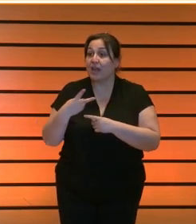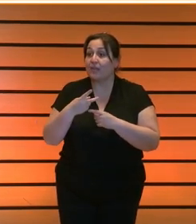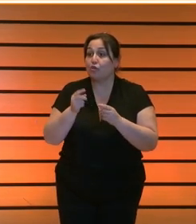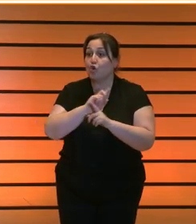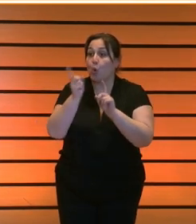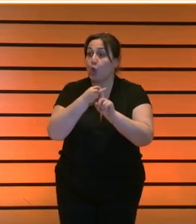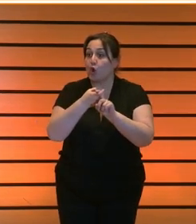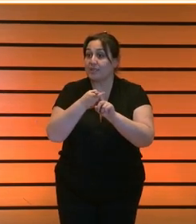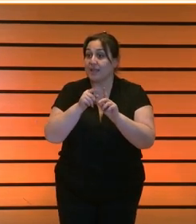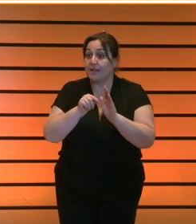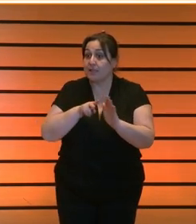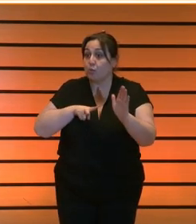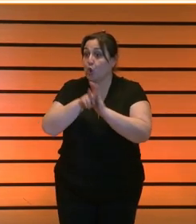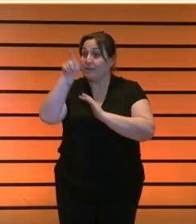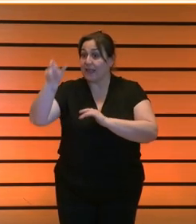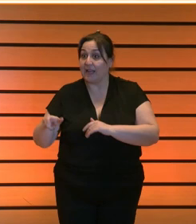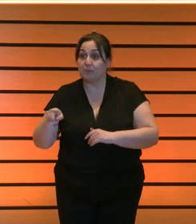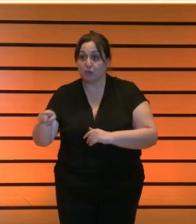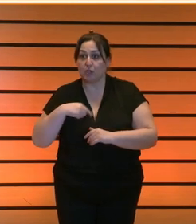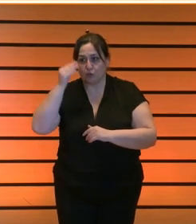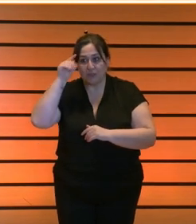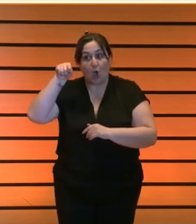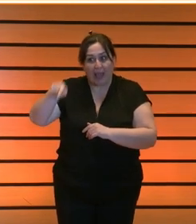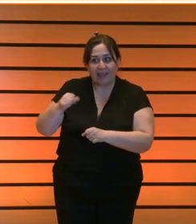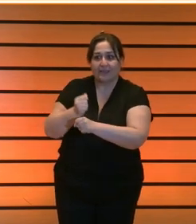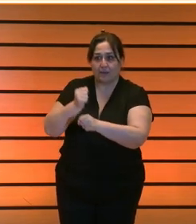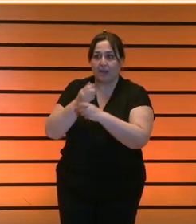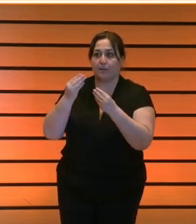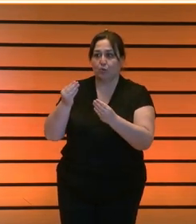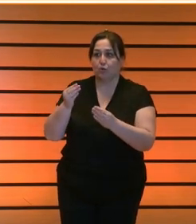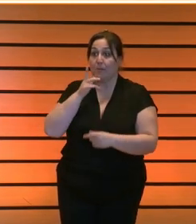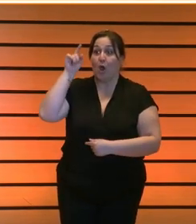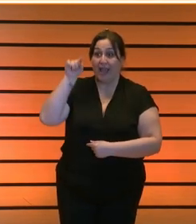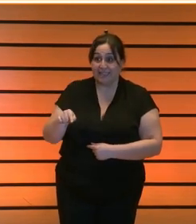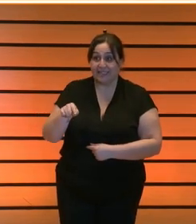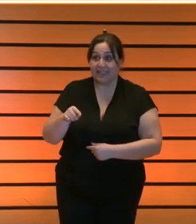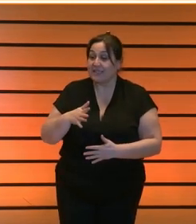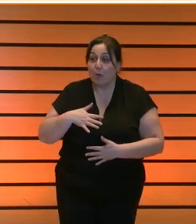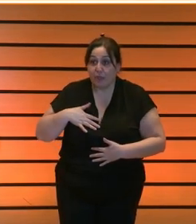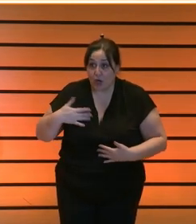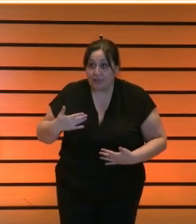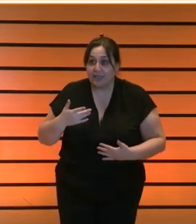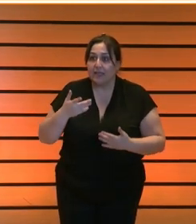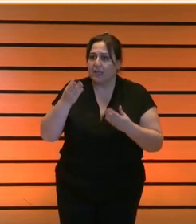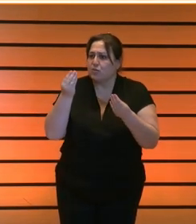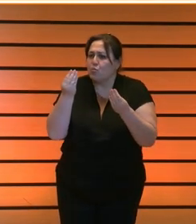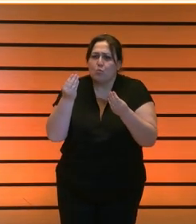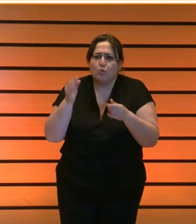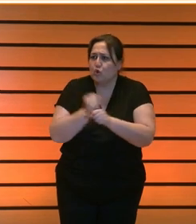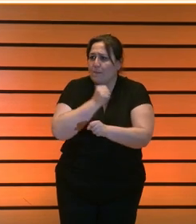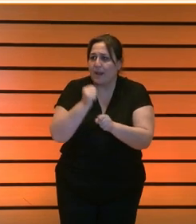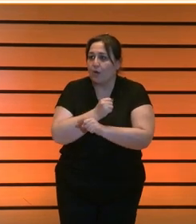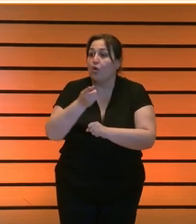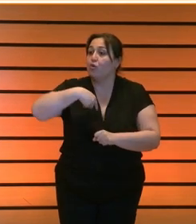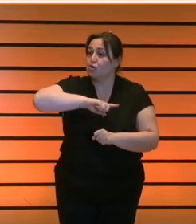las personas y yo creo que ahí hay mucho que hacer ese es realmente emocionante es un Nicho de empleo Nosotros todo